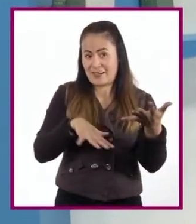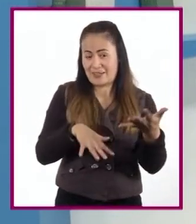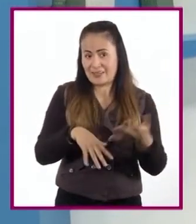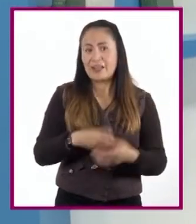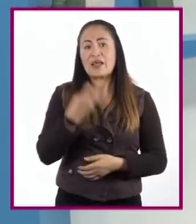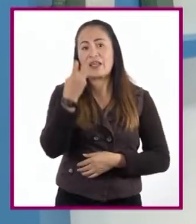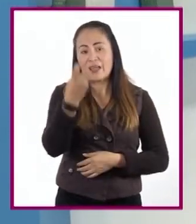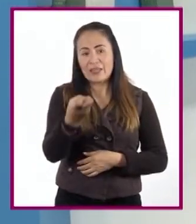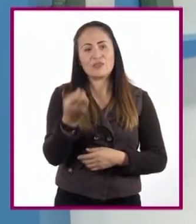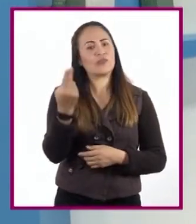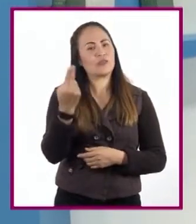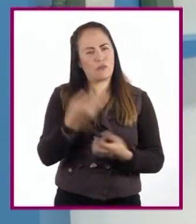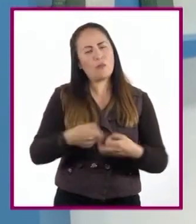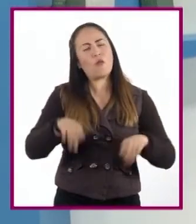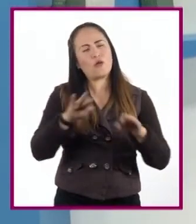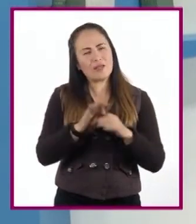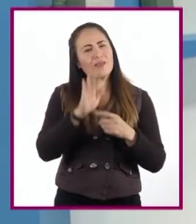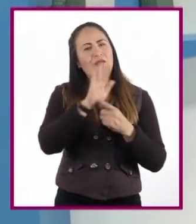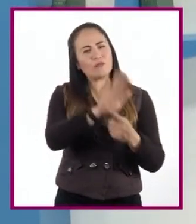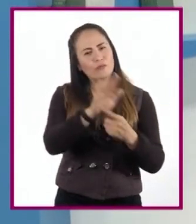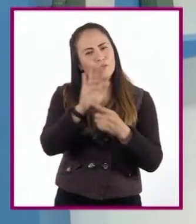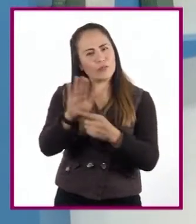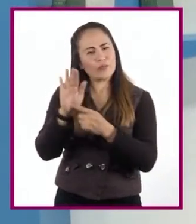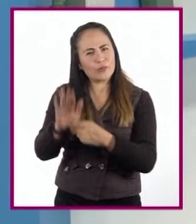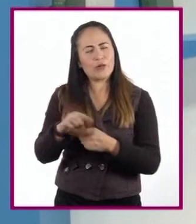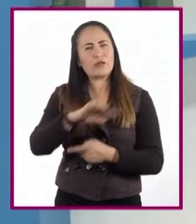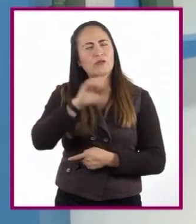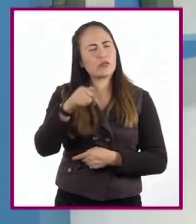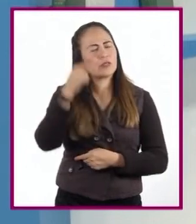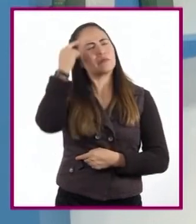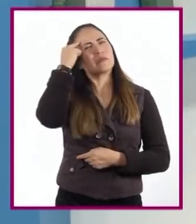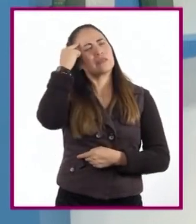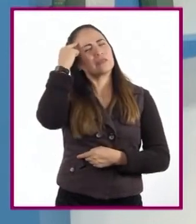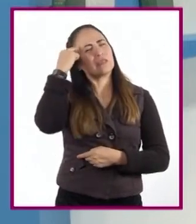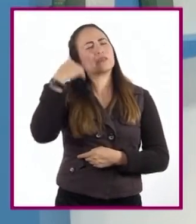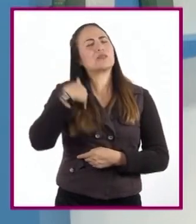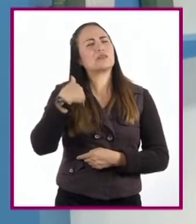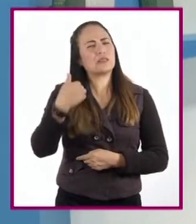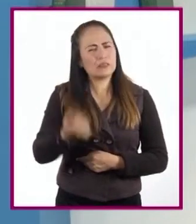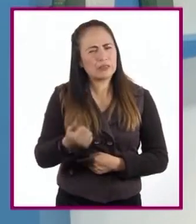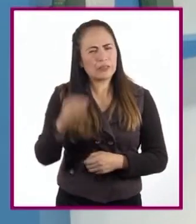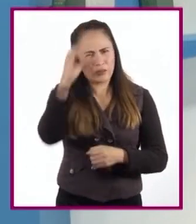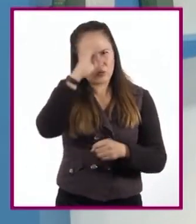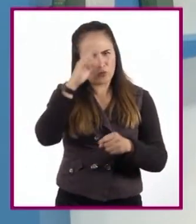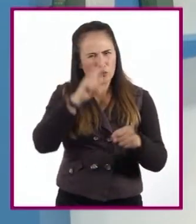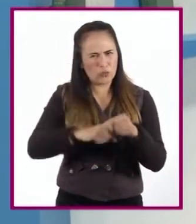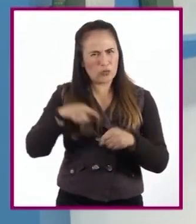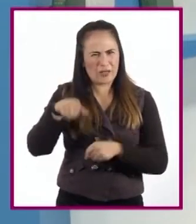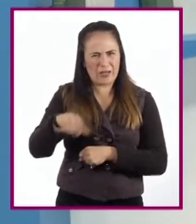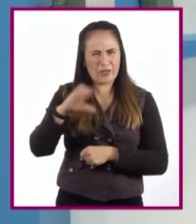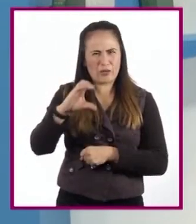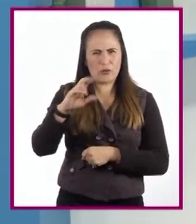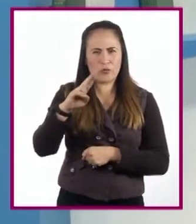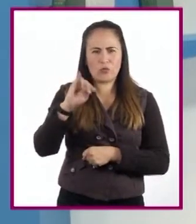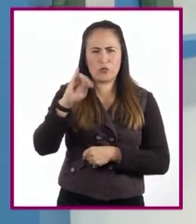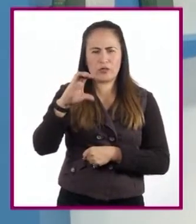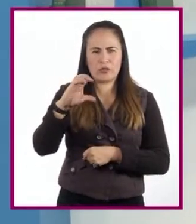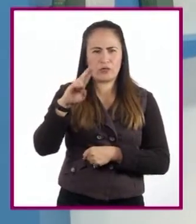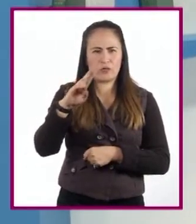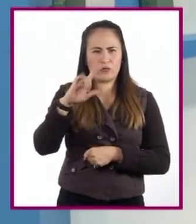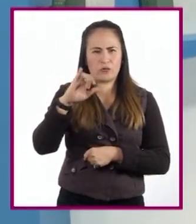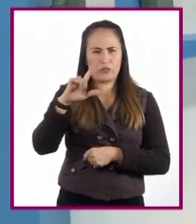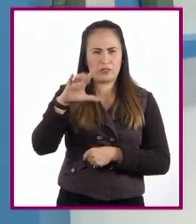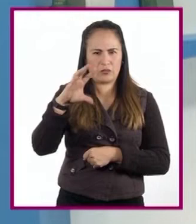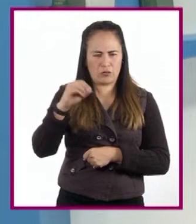importante compartirla con ustedes para que puedan dimensionar el desarrollo y las características de la cultura cuicuilca, donde se aprecian los